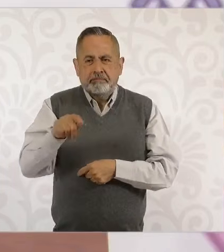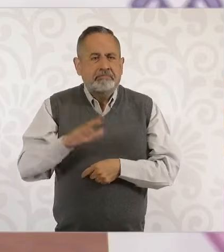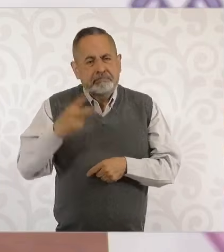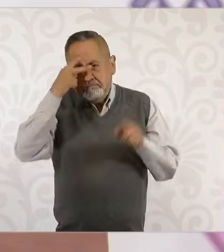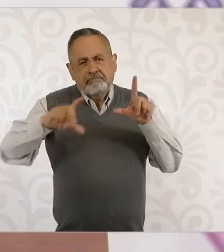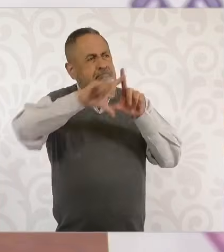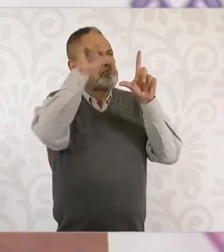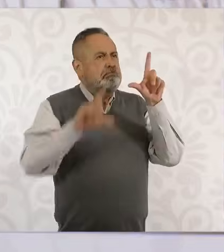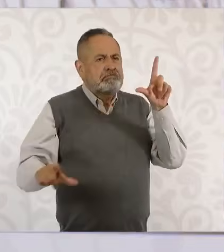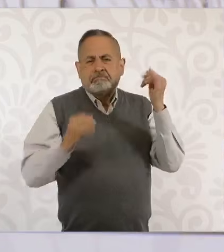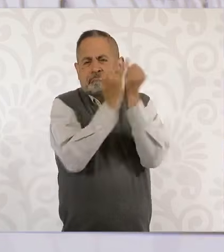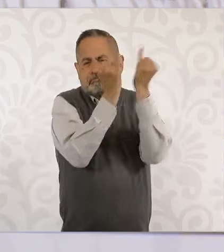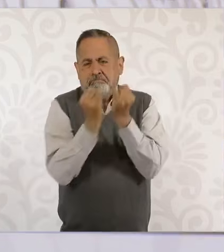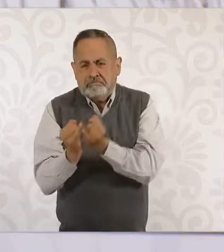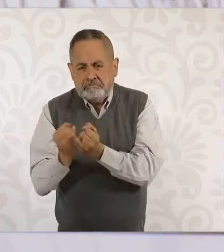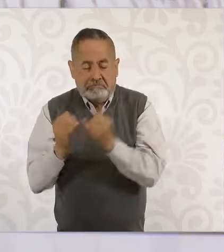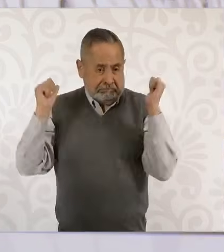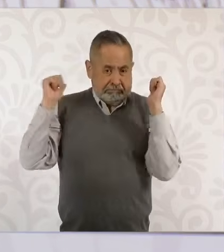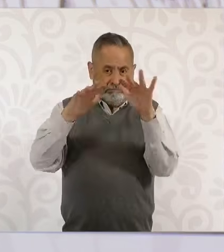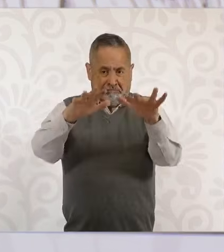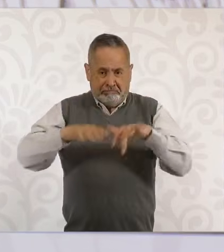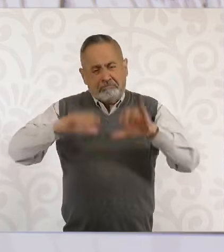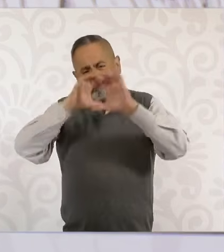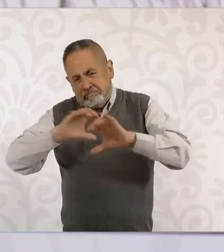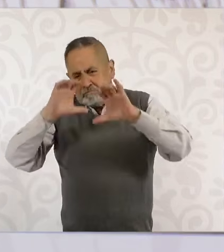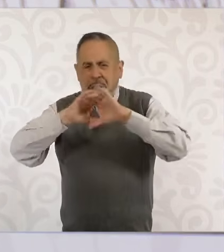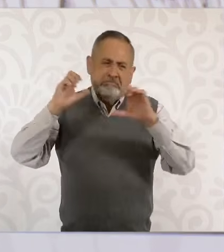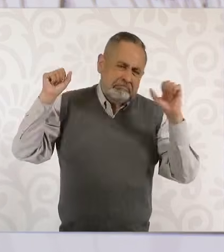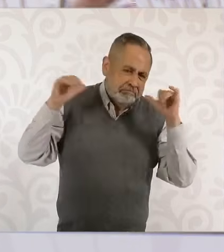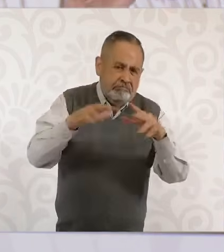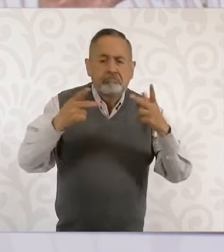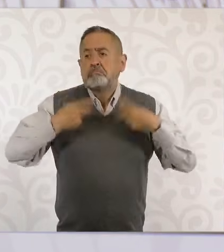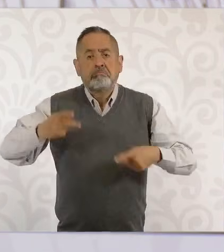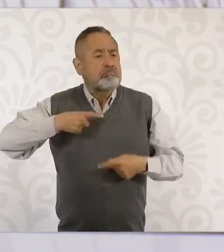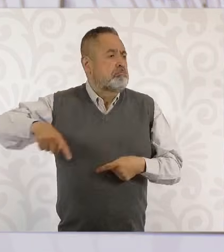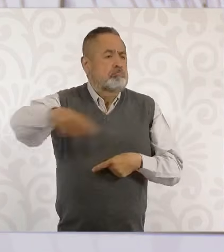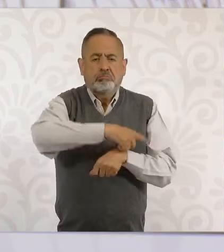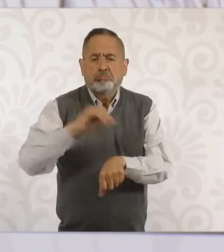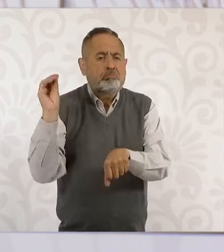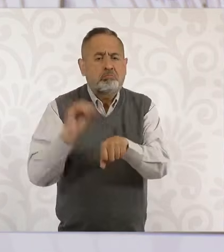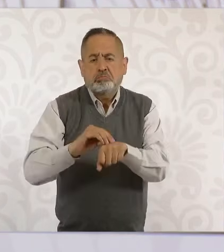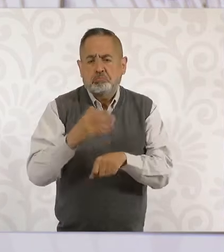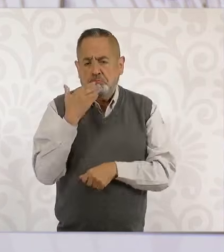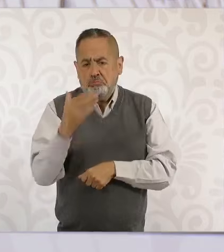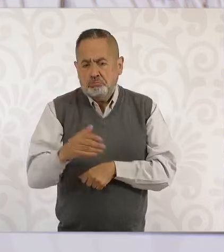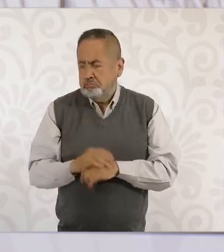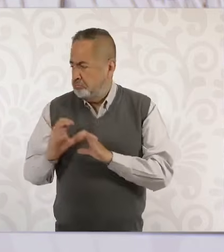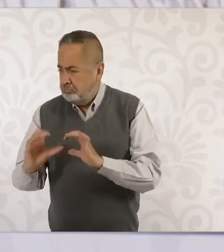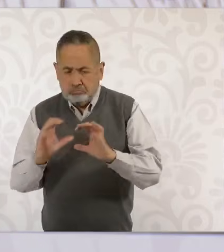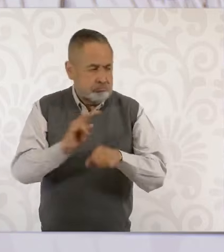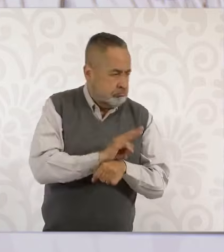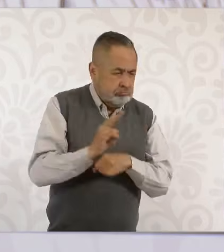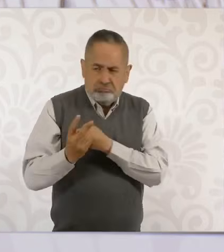México. Cuando hay un concierto, la gente se comporta bien, se cuidan unos